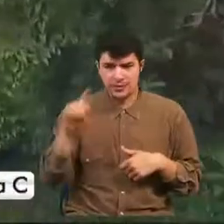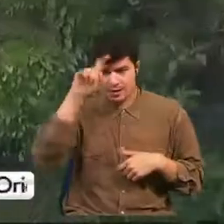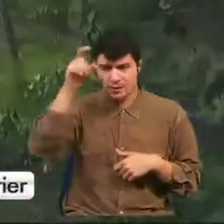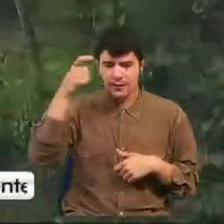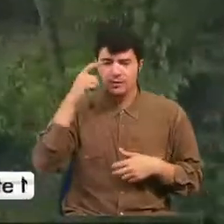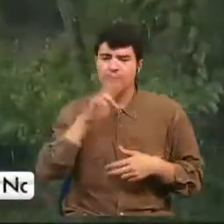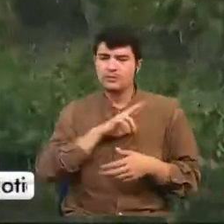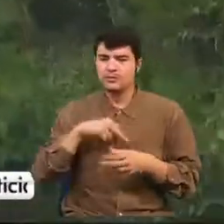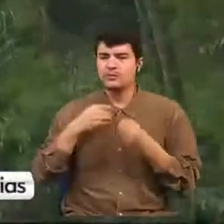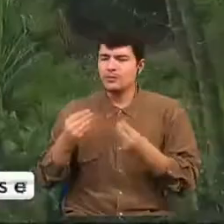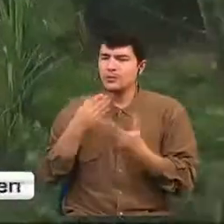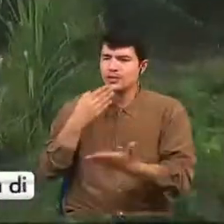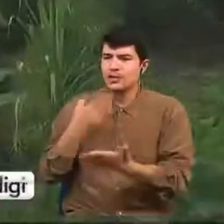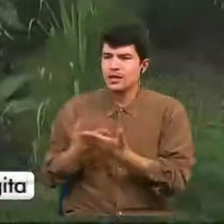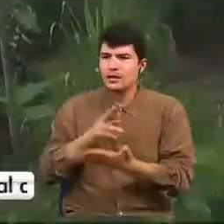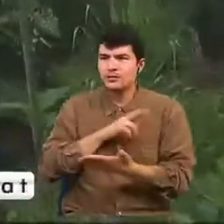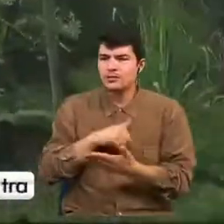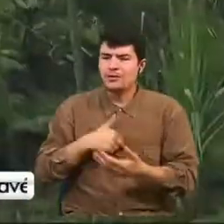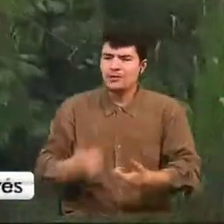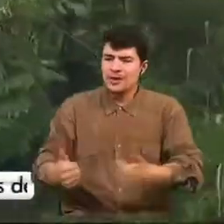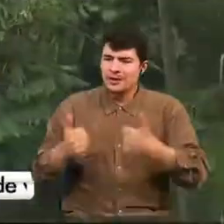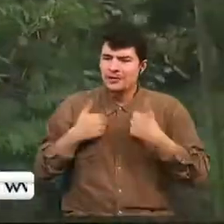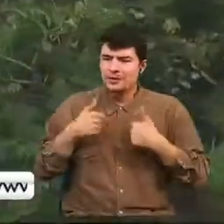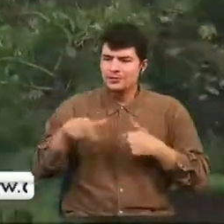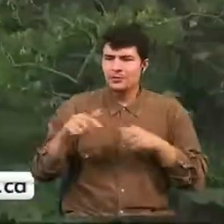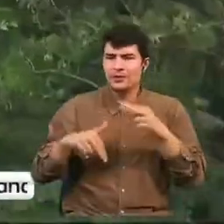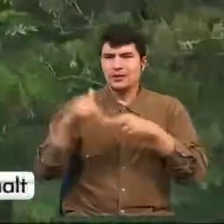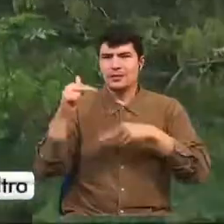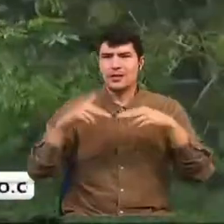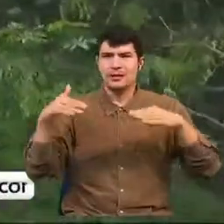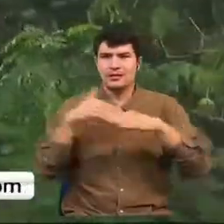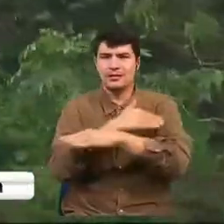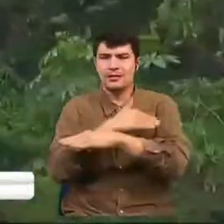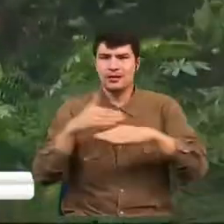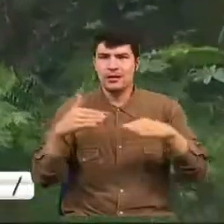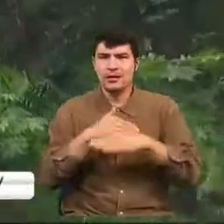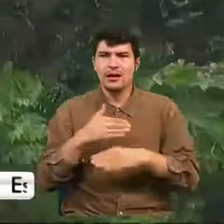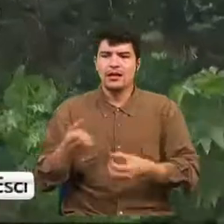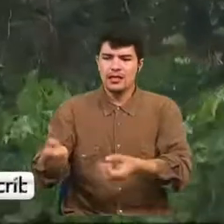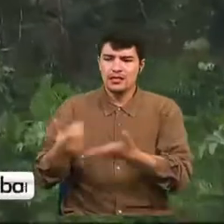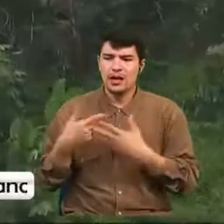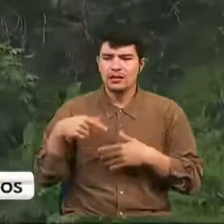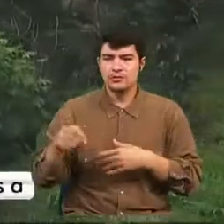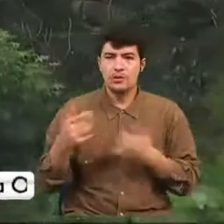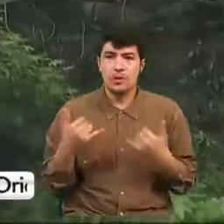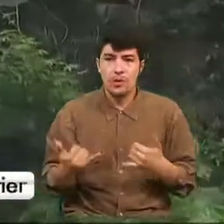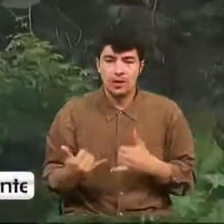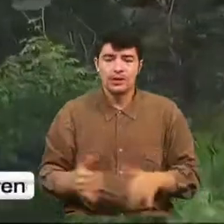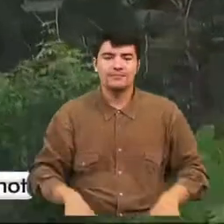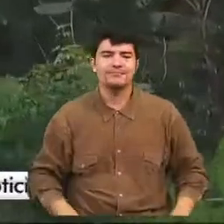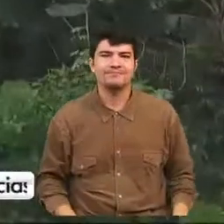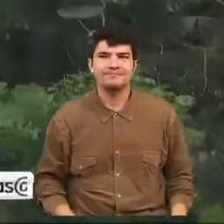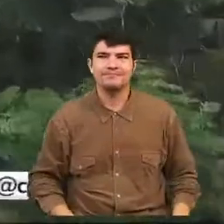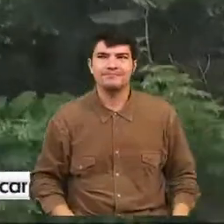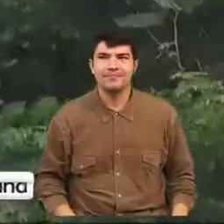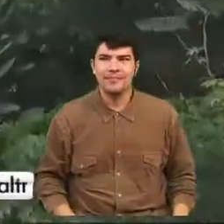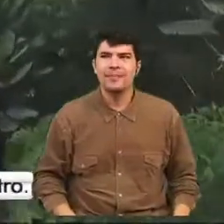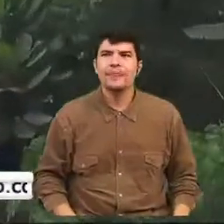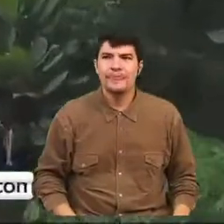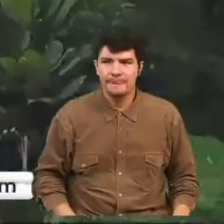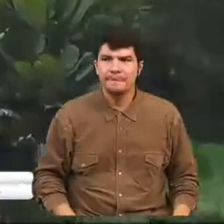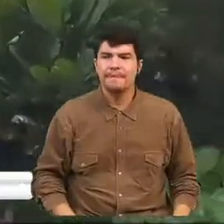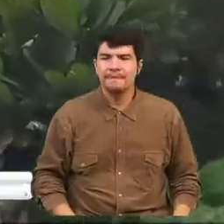los más beneficiados directamente con esta pavimentación que nos ha traído usted en el día de hoy. Entonces,